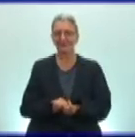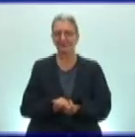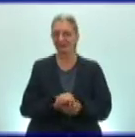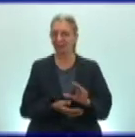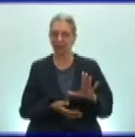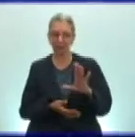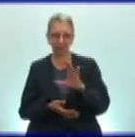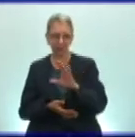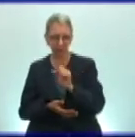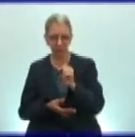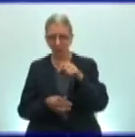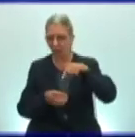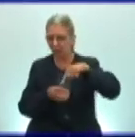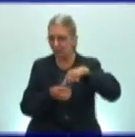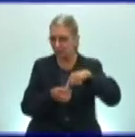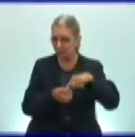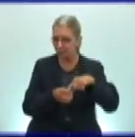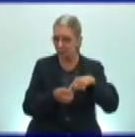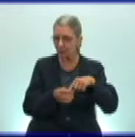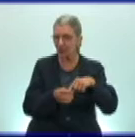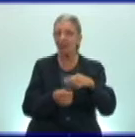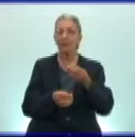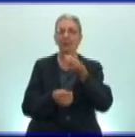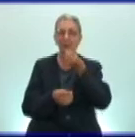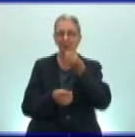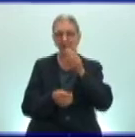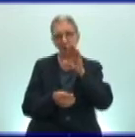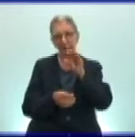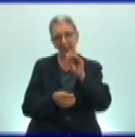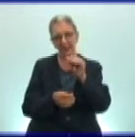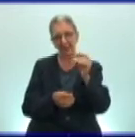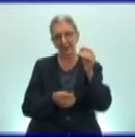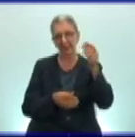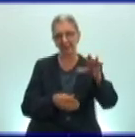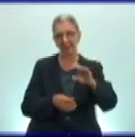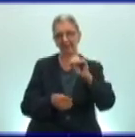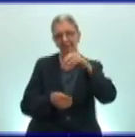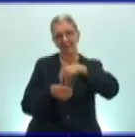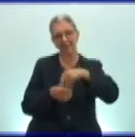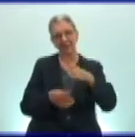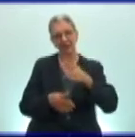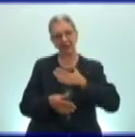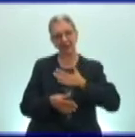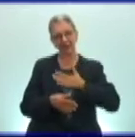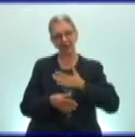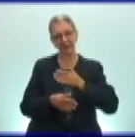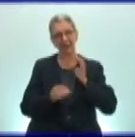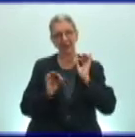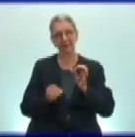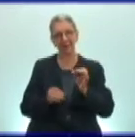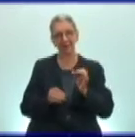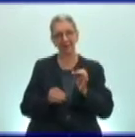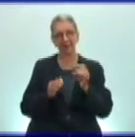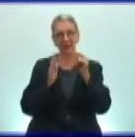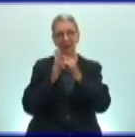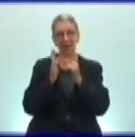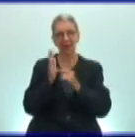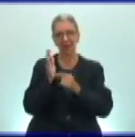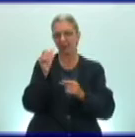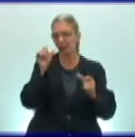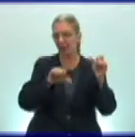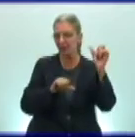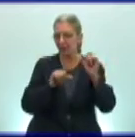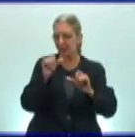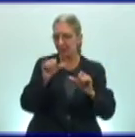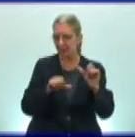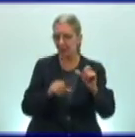todos estos núcleos podemos decir que pertenecen al mismo elemento químico porque tienen la misma cantidad de